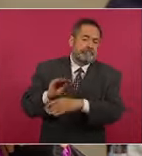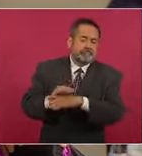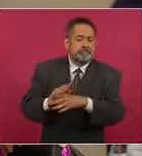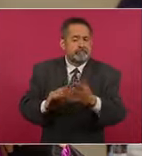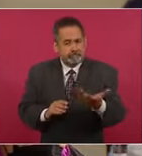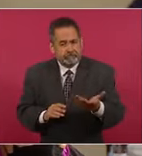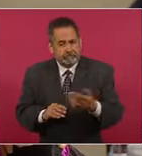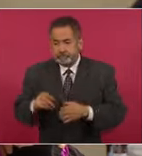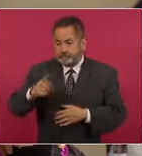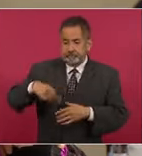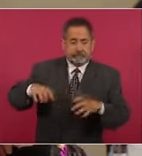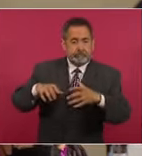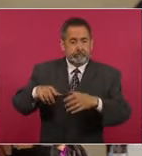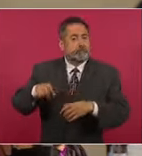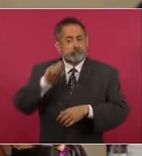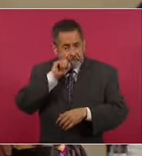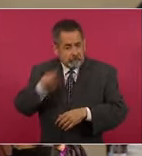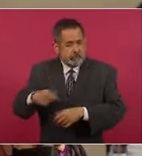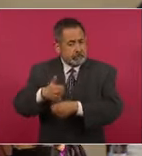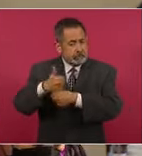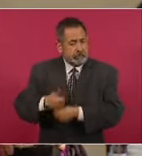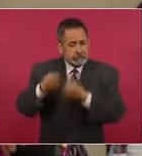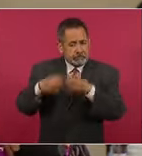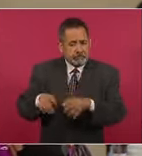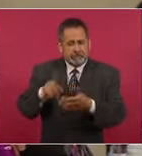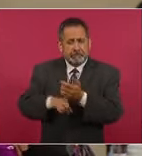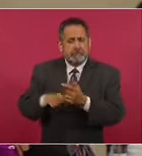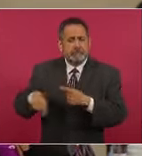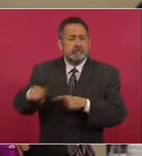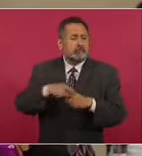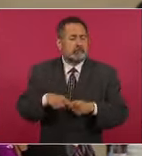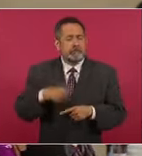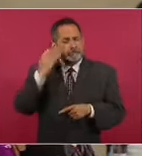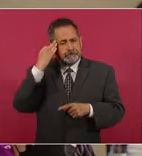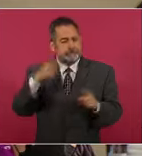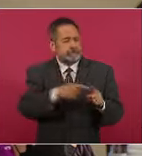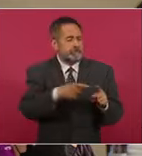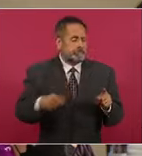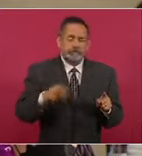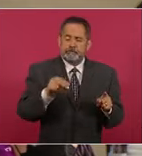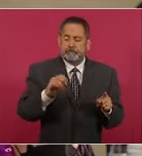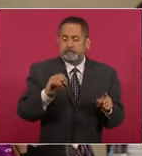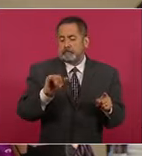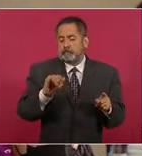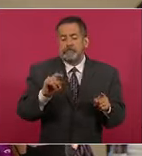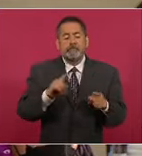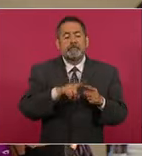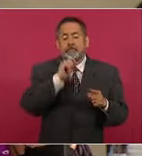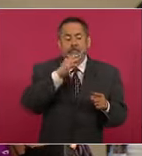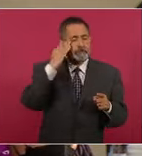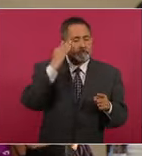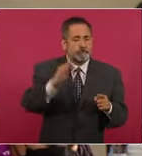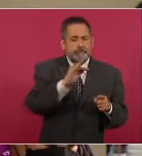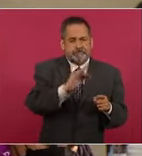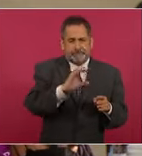que ellos fueron víctimas de ese círculo neoliberal entre Felipe Calderón y entre